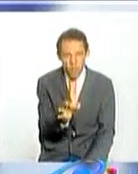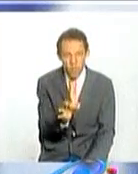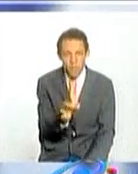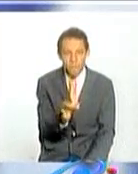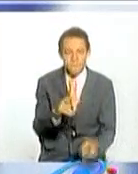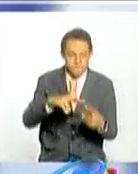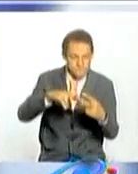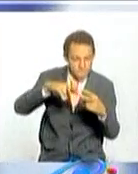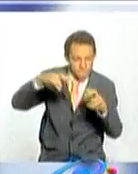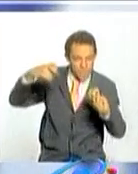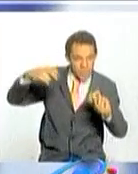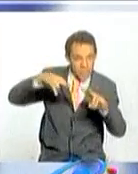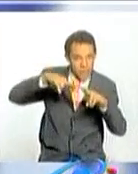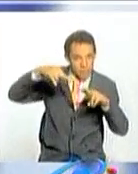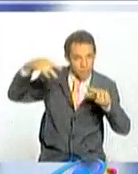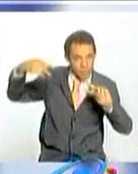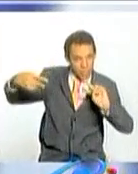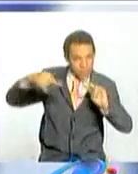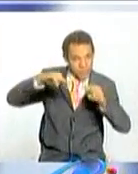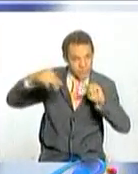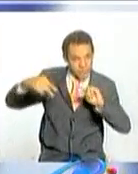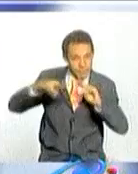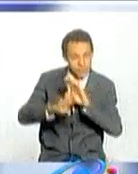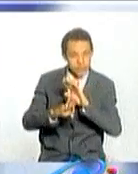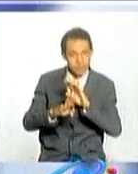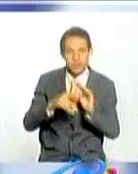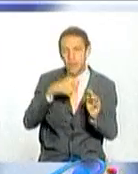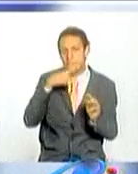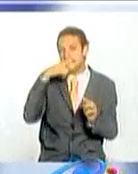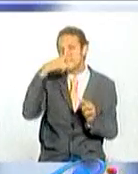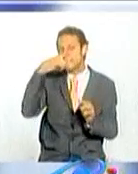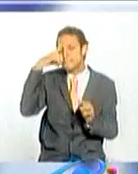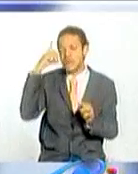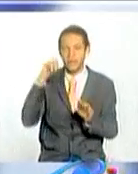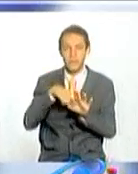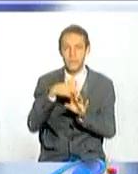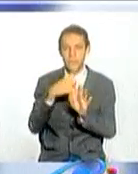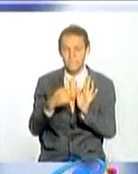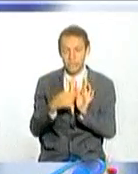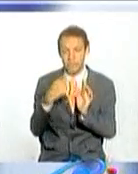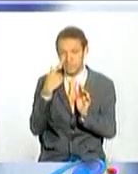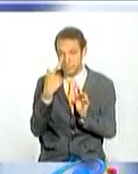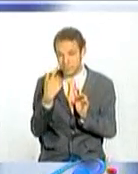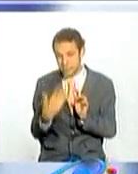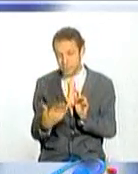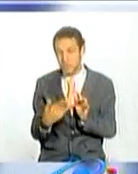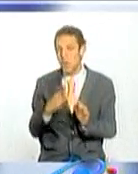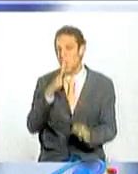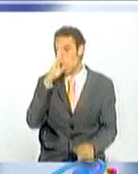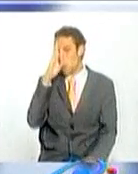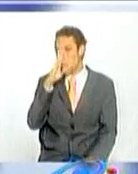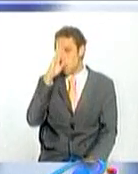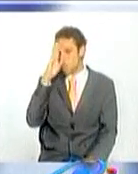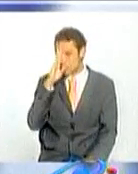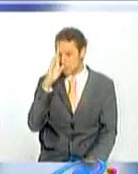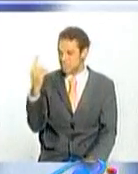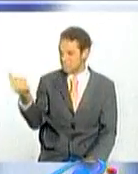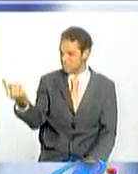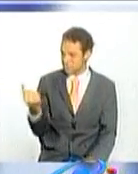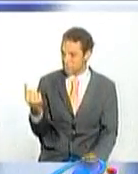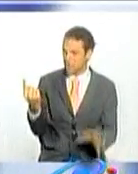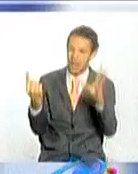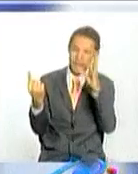tejido aquí un poquito blanco, toda esta es la glándula. ¿Sí? Es muy frecuente, hoy en día encontramos con